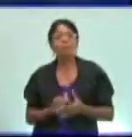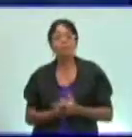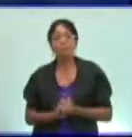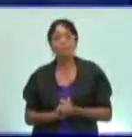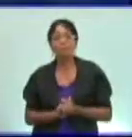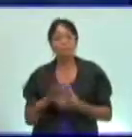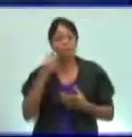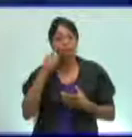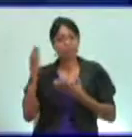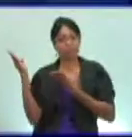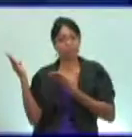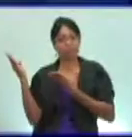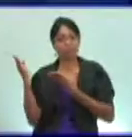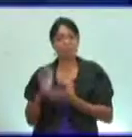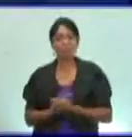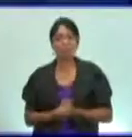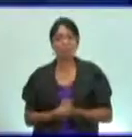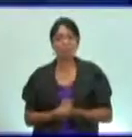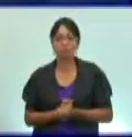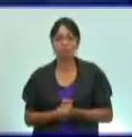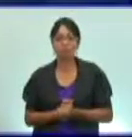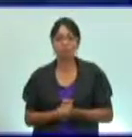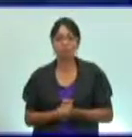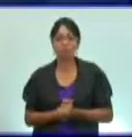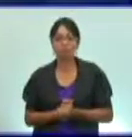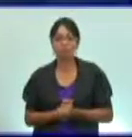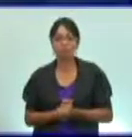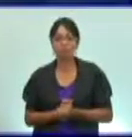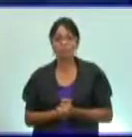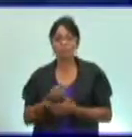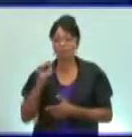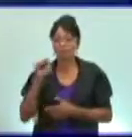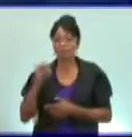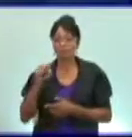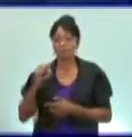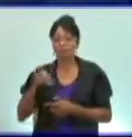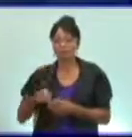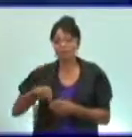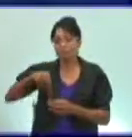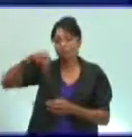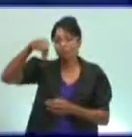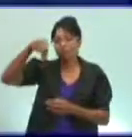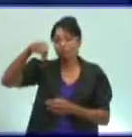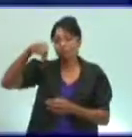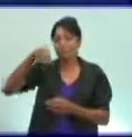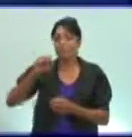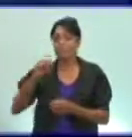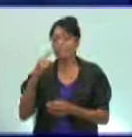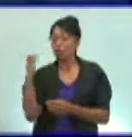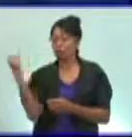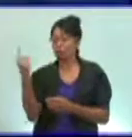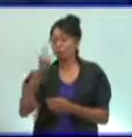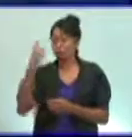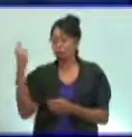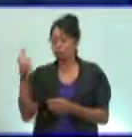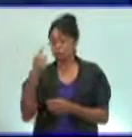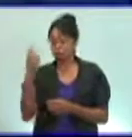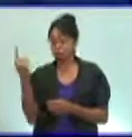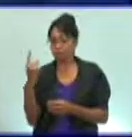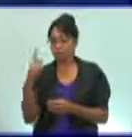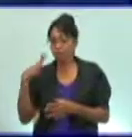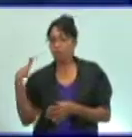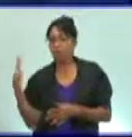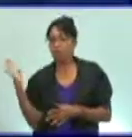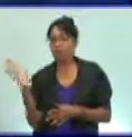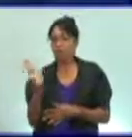verlo acá. Mírenlo acá. En el hemisferio norte, los ciclones, su dirección de movimiento, si lo pueden ver acá, es